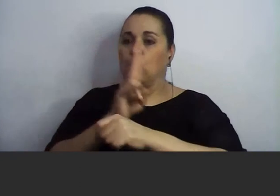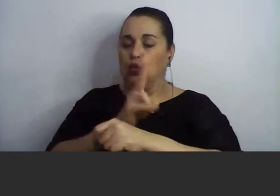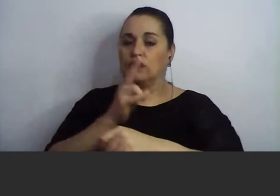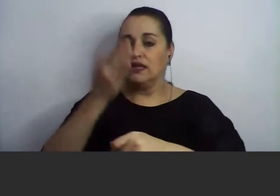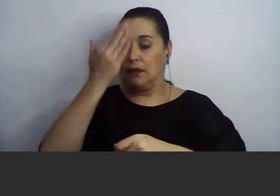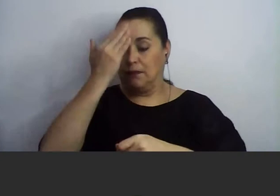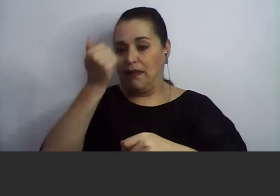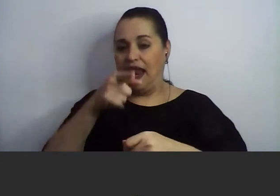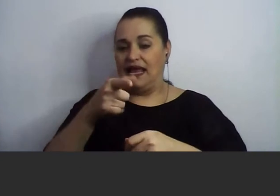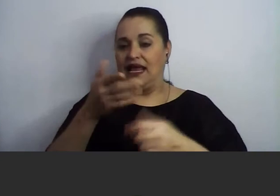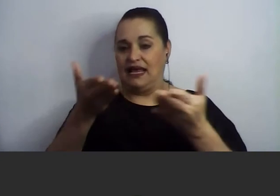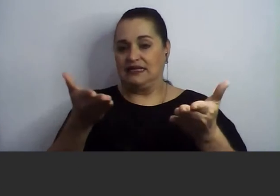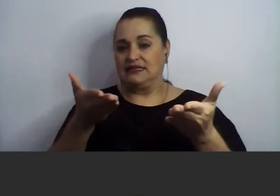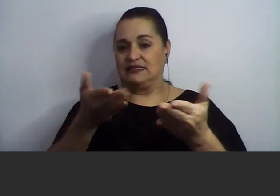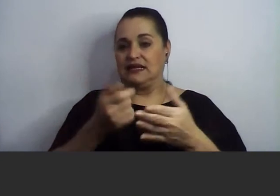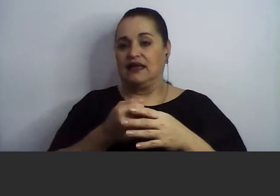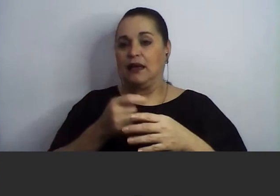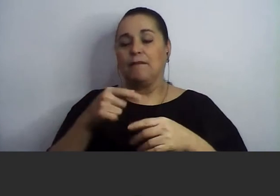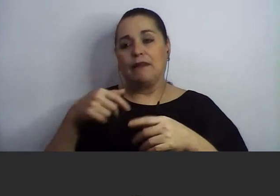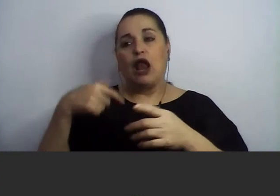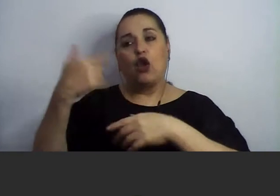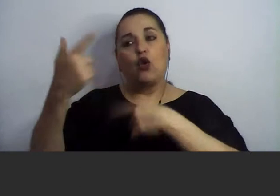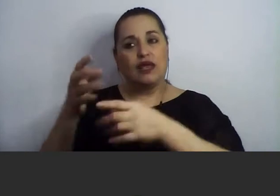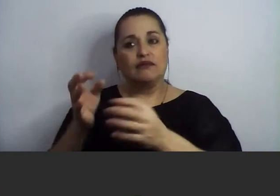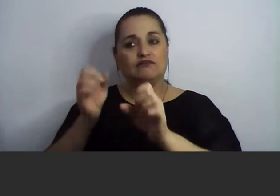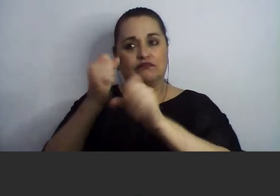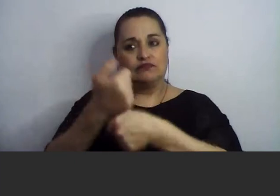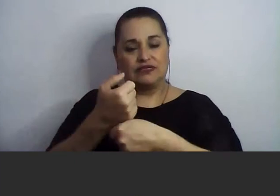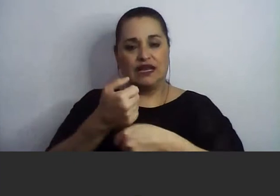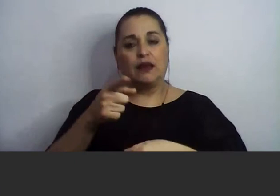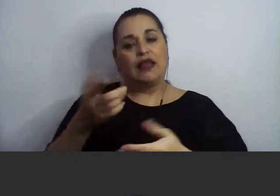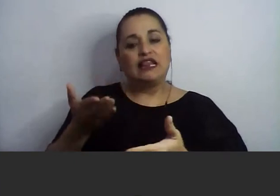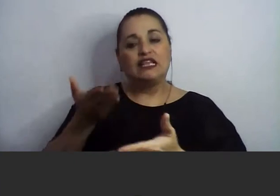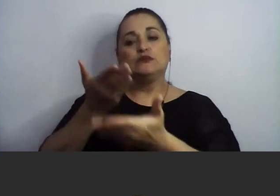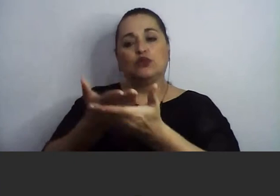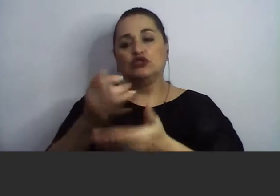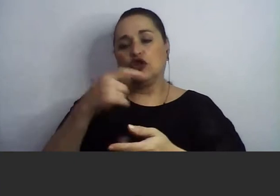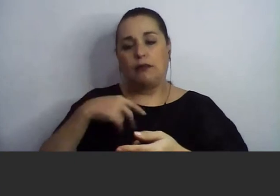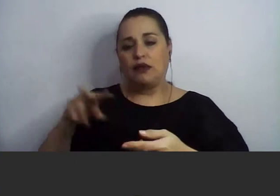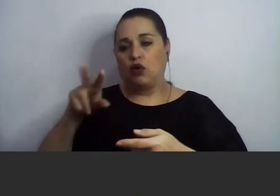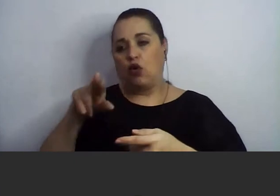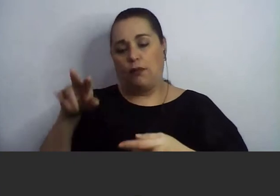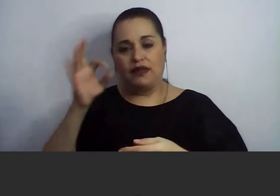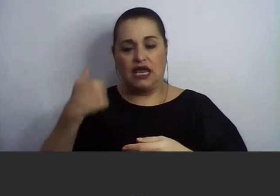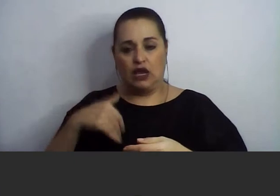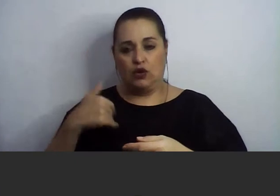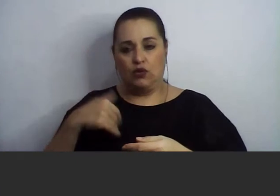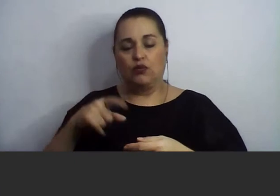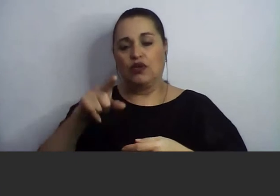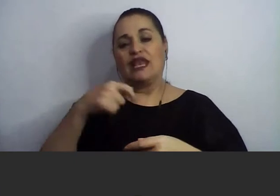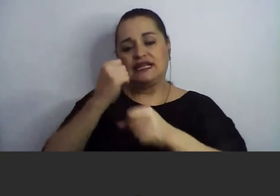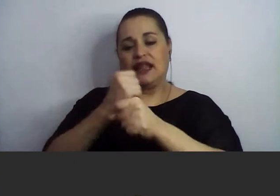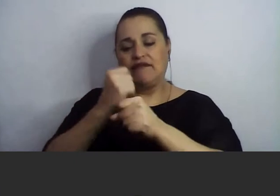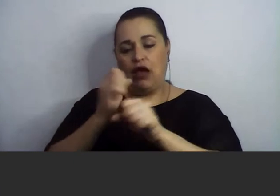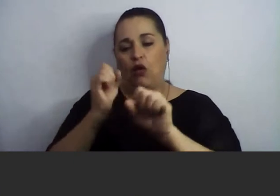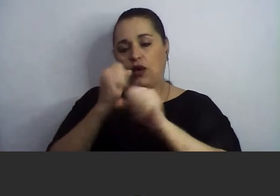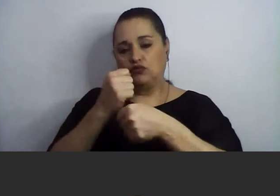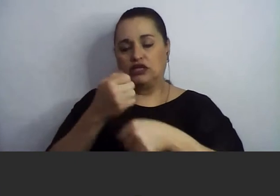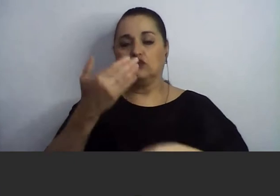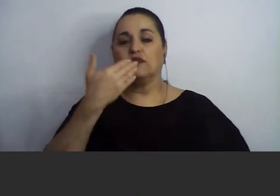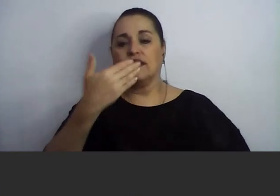este para lo que viene acá entonces pongo también a disposición a mi compañero y este trabajo que hemos estado haciendo